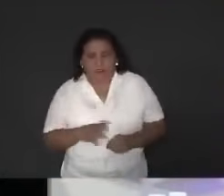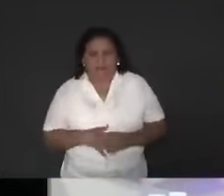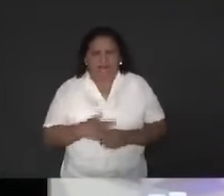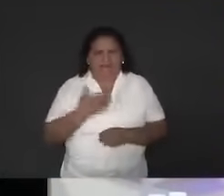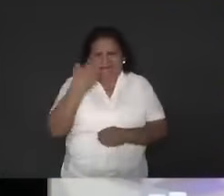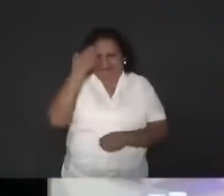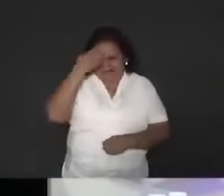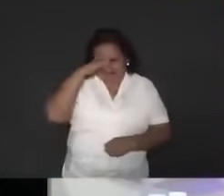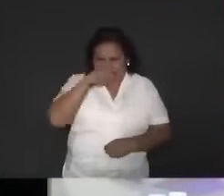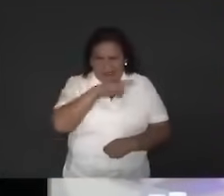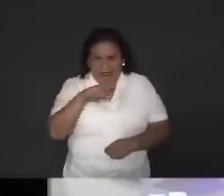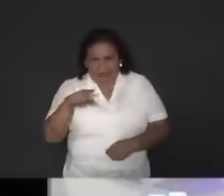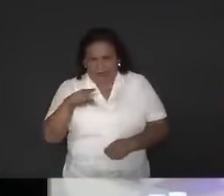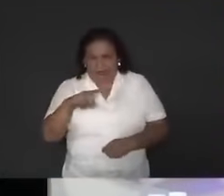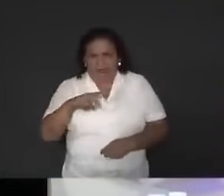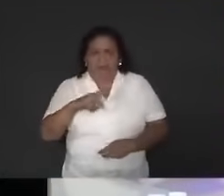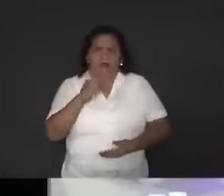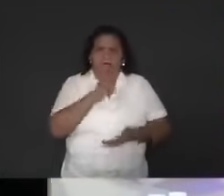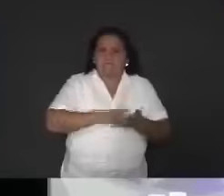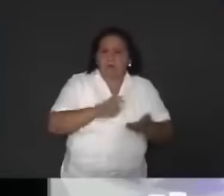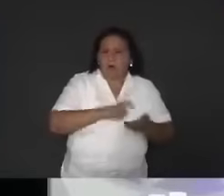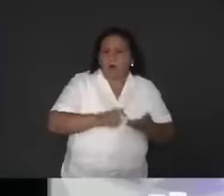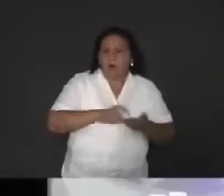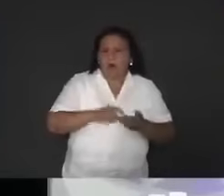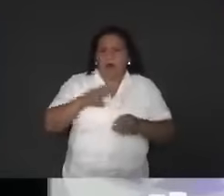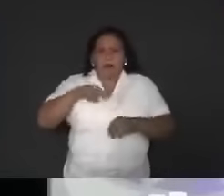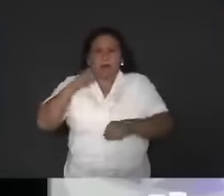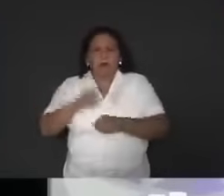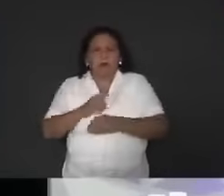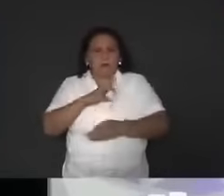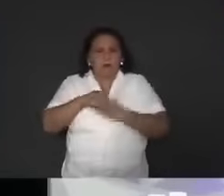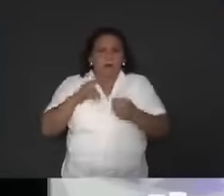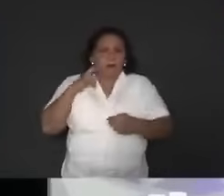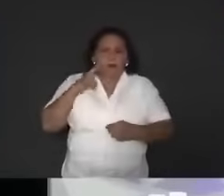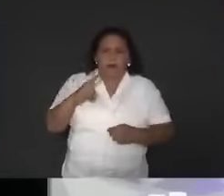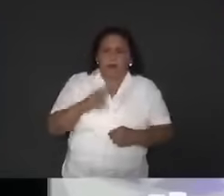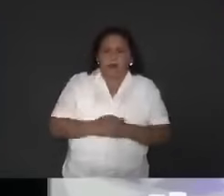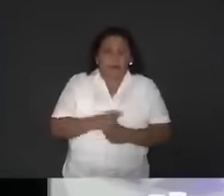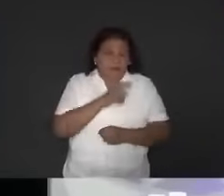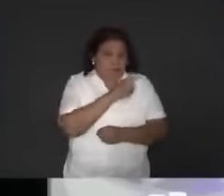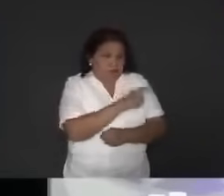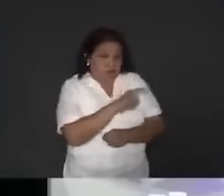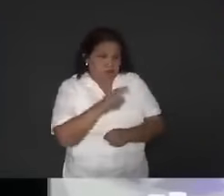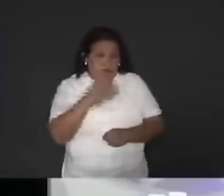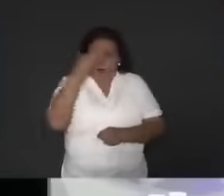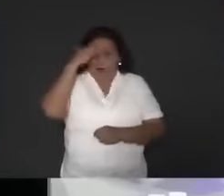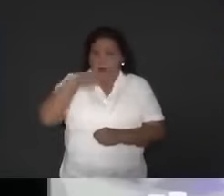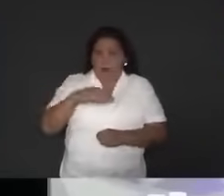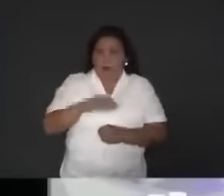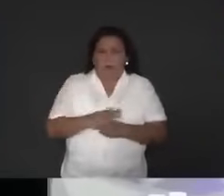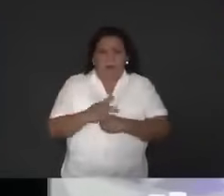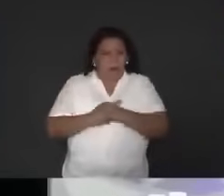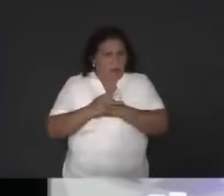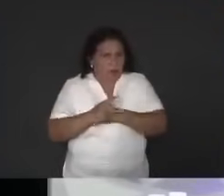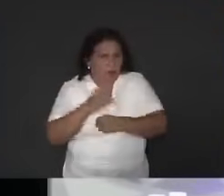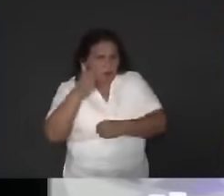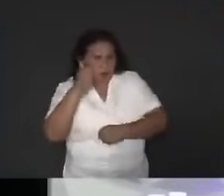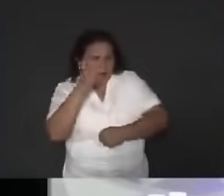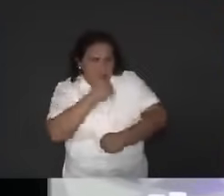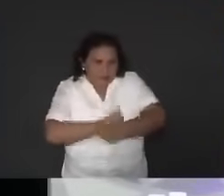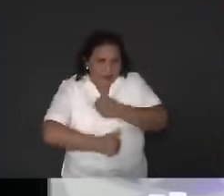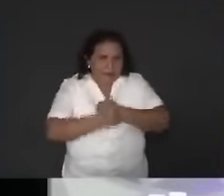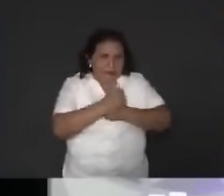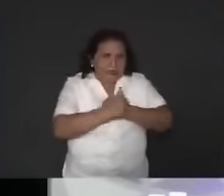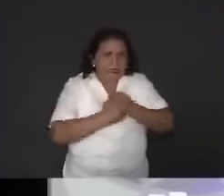comprando voluntades, pero todo lo que se vende es barato. La ciudadanía lo sabe, sabe que por los próximos 6 años no solo